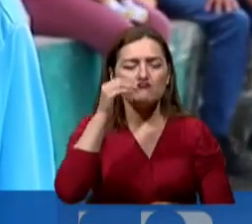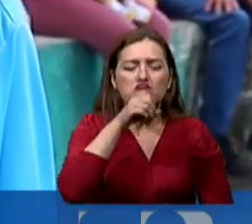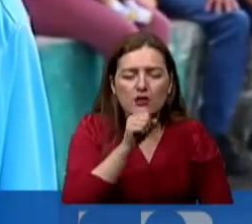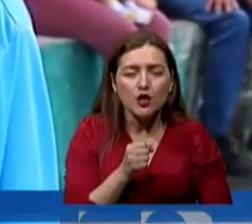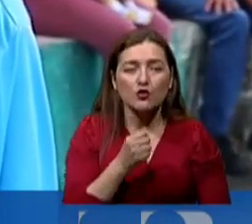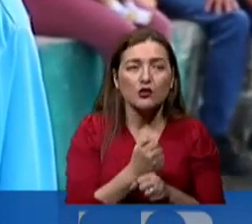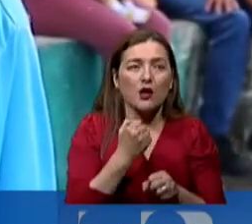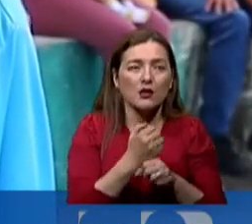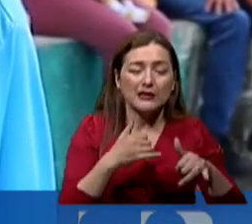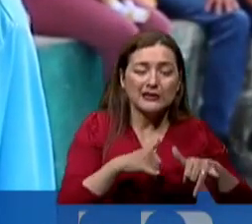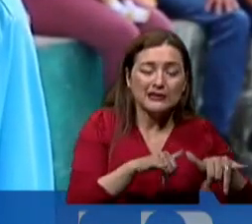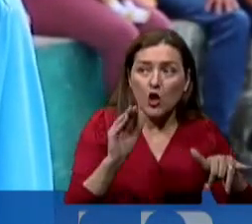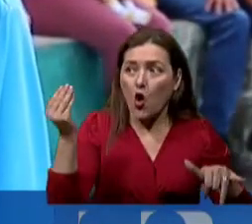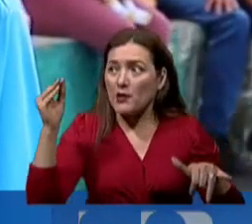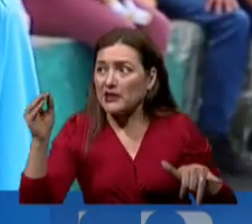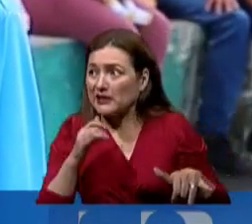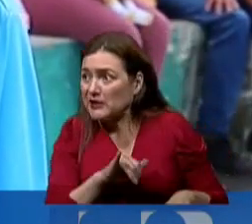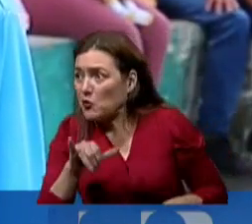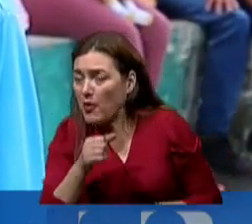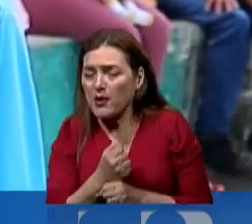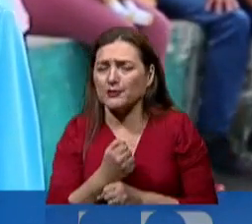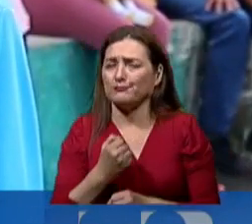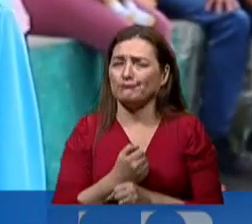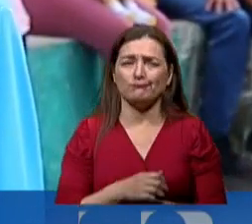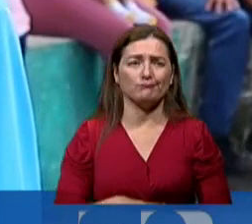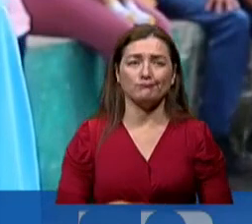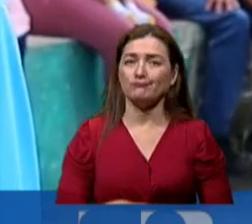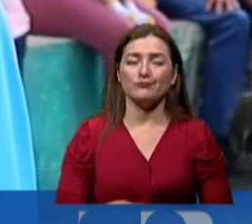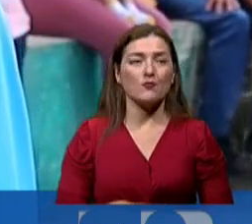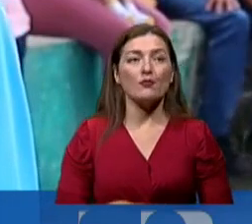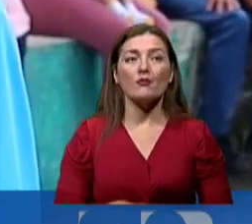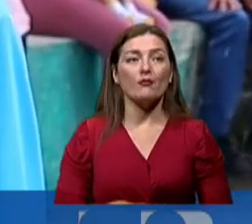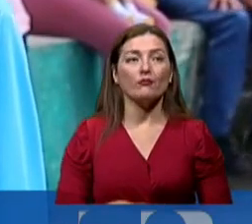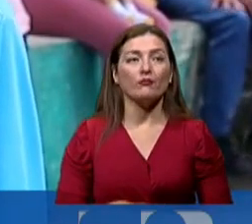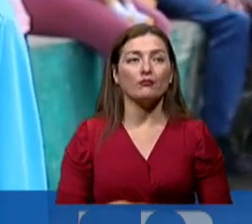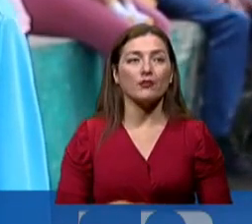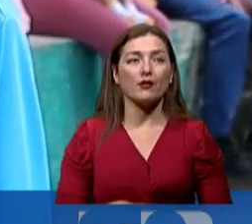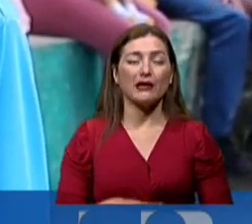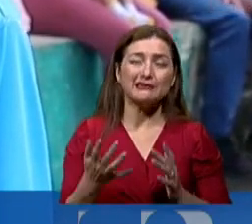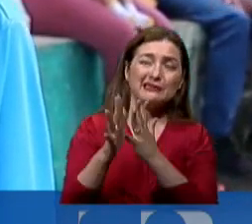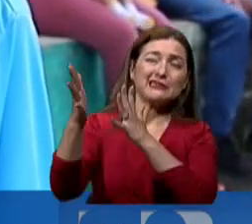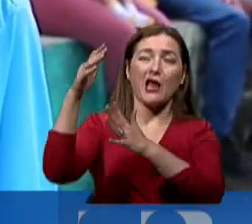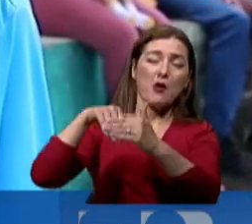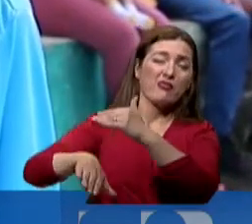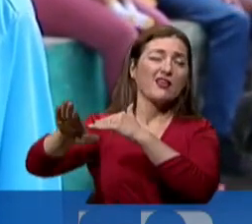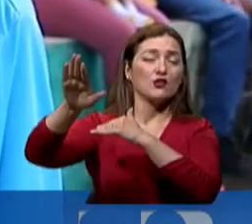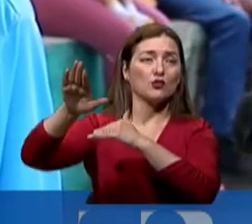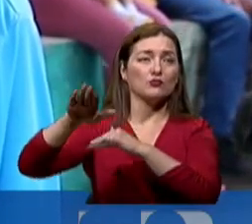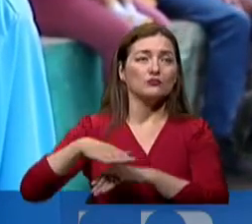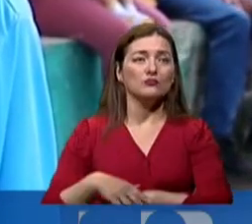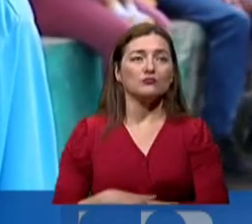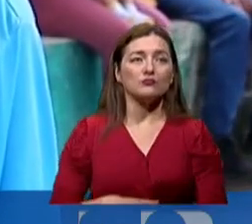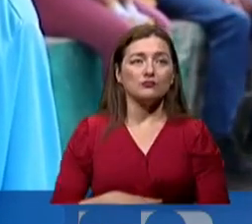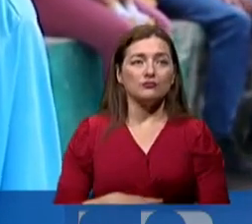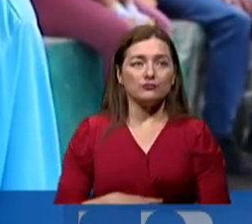seguir trabajando como los jóvenes, porque ustedes ven aquí en la selva, no